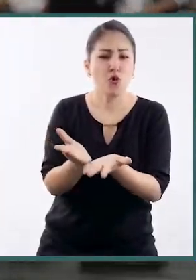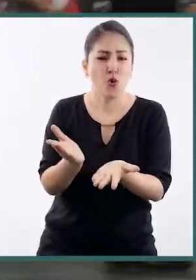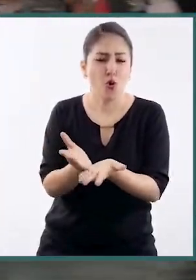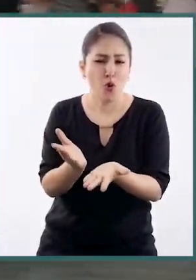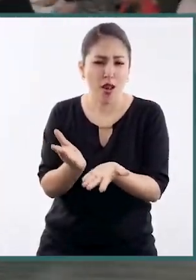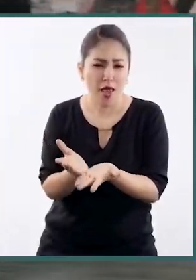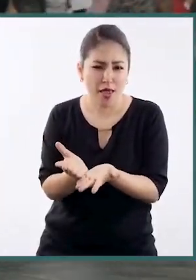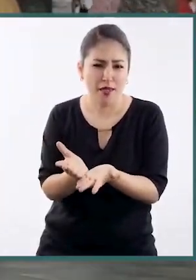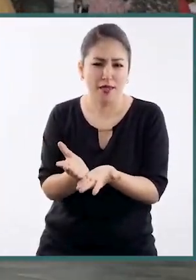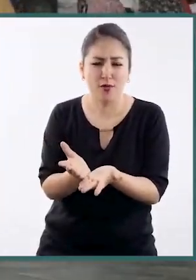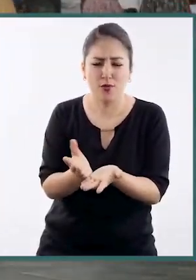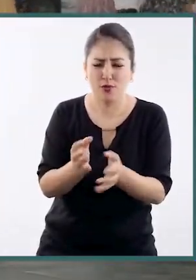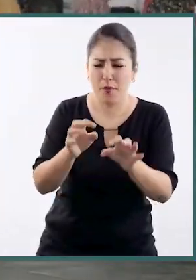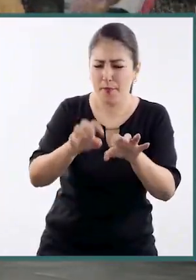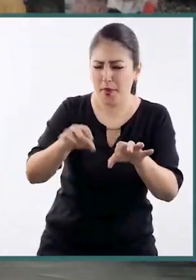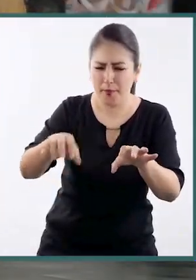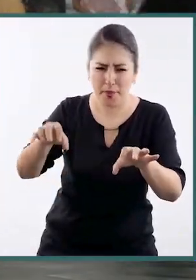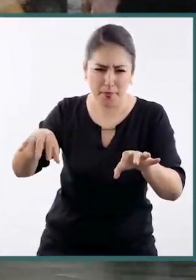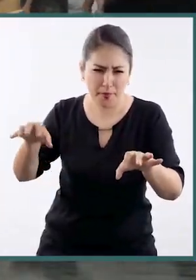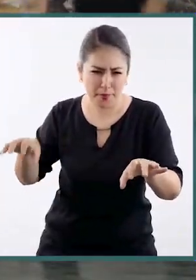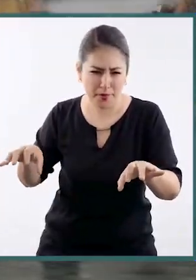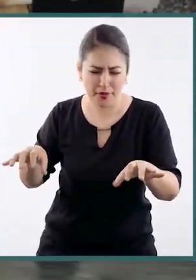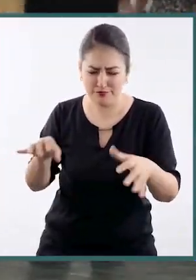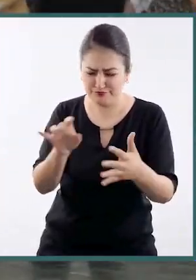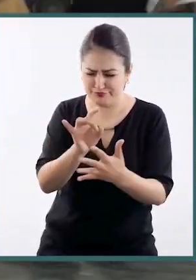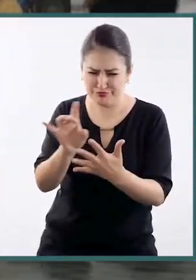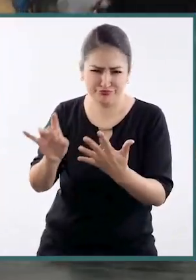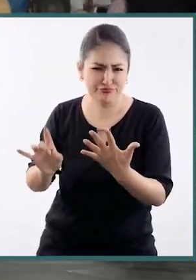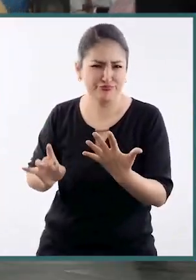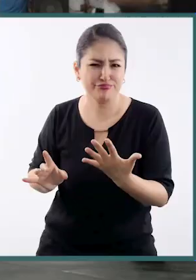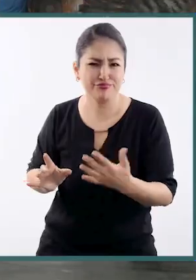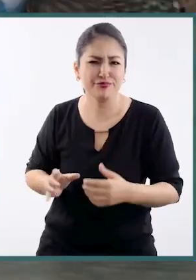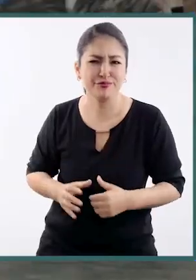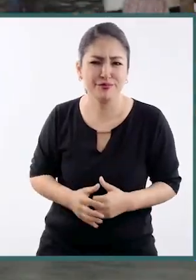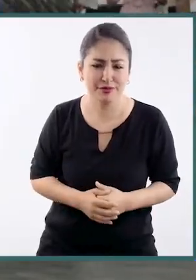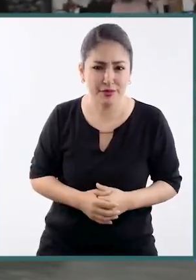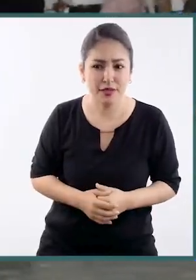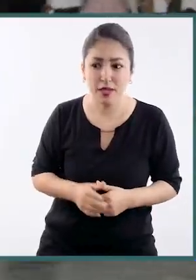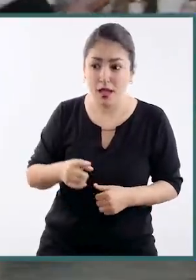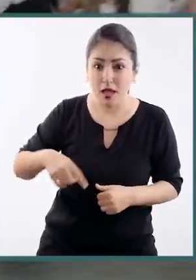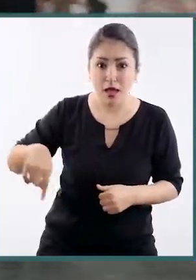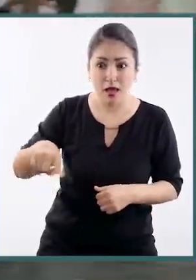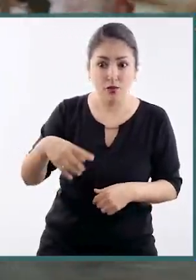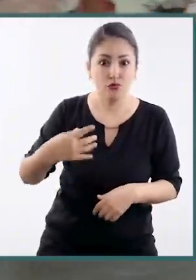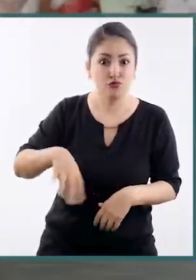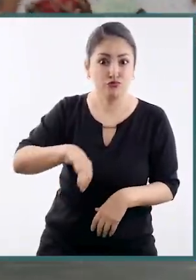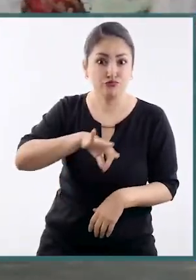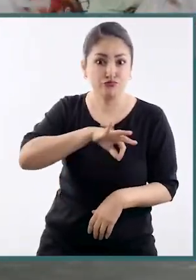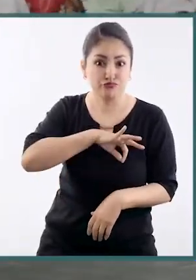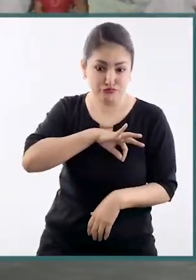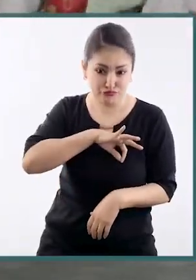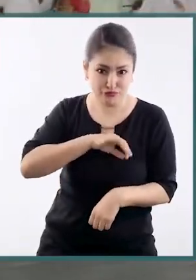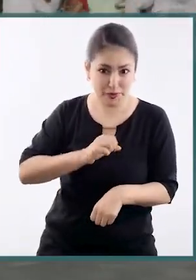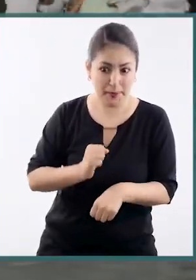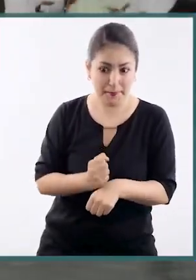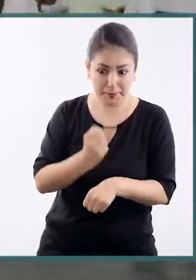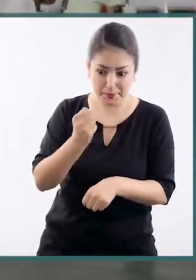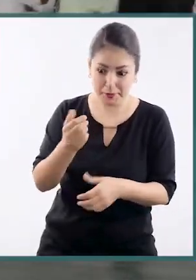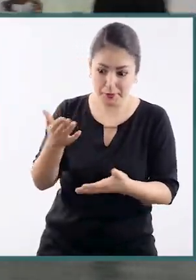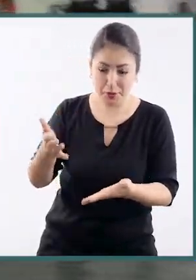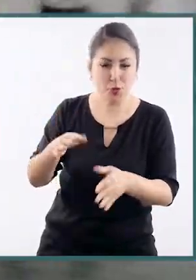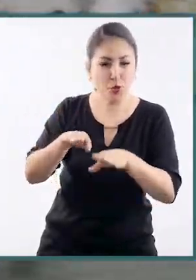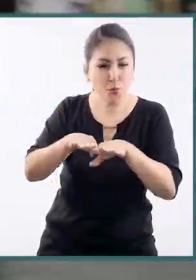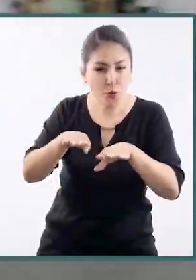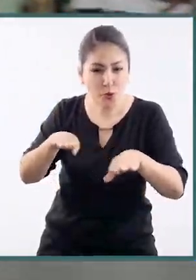como Juan Clímaco Vela Reyes, Ignacia Velázquez y Serafín Filomeno, que obtuvieron los primeros puestos en las